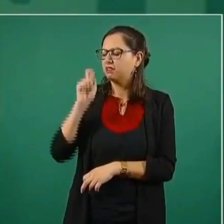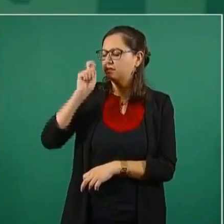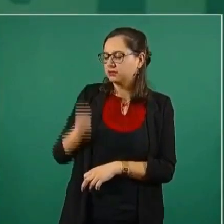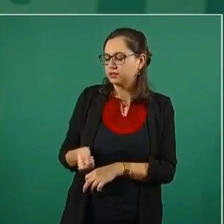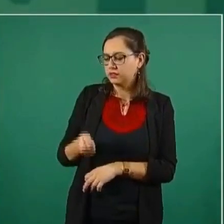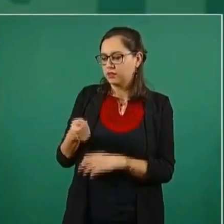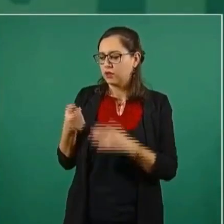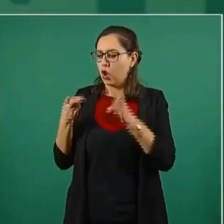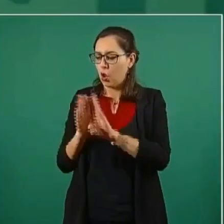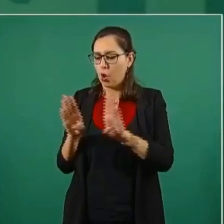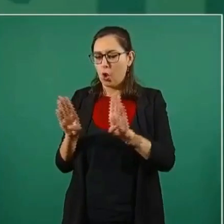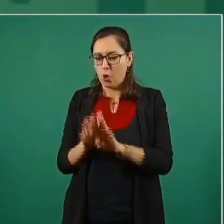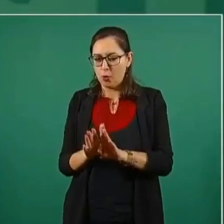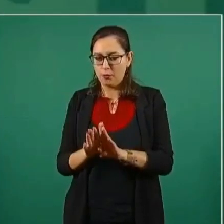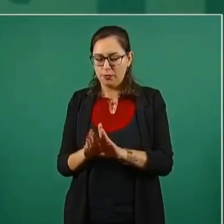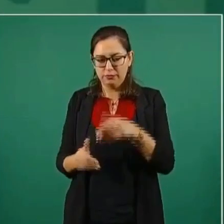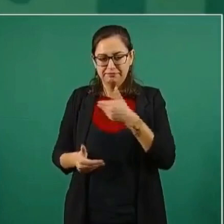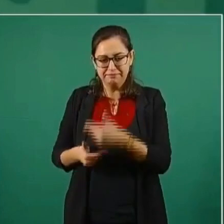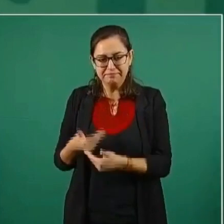para la transformación